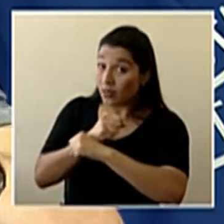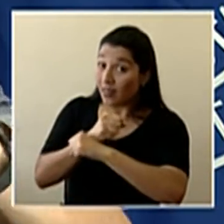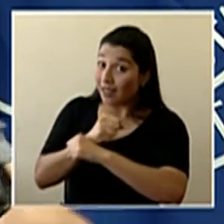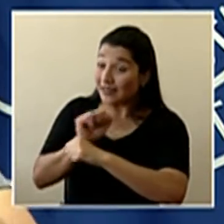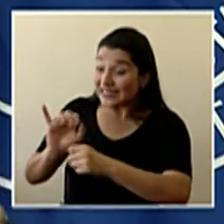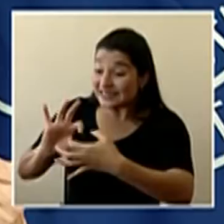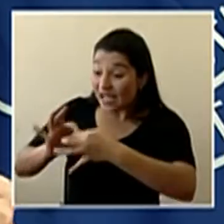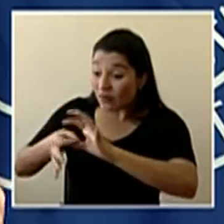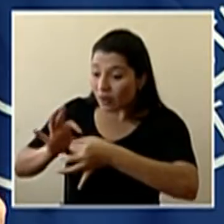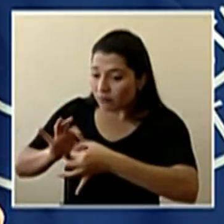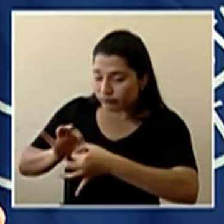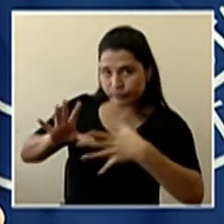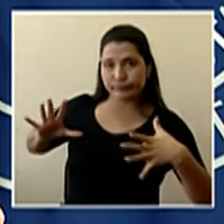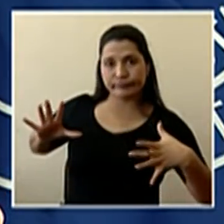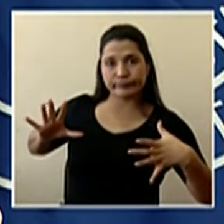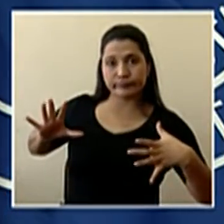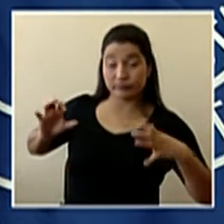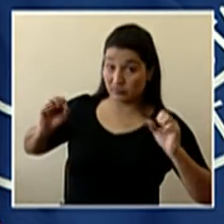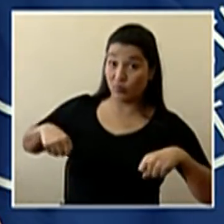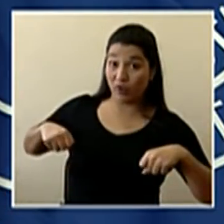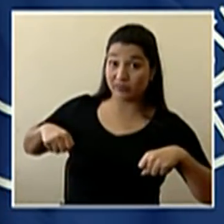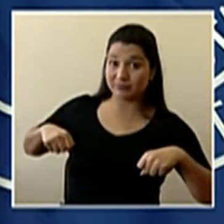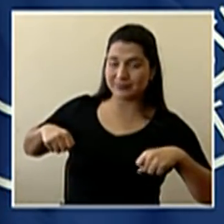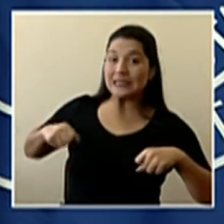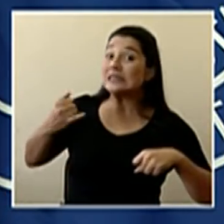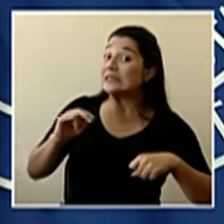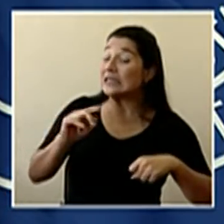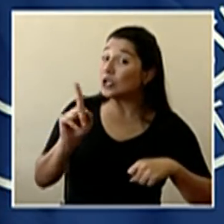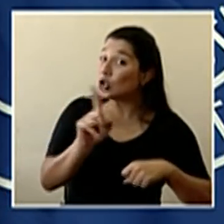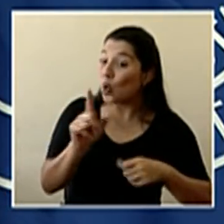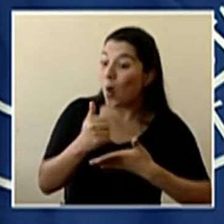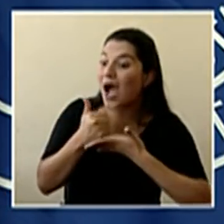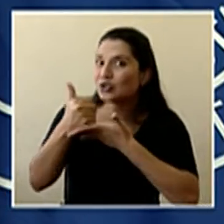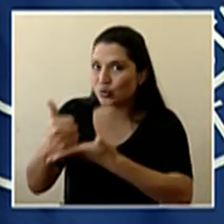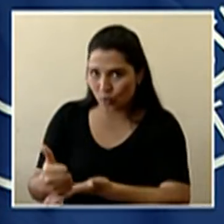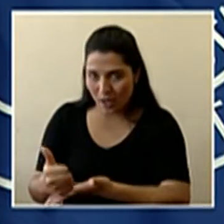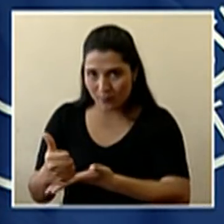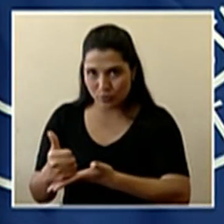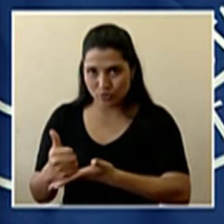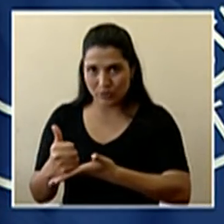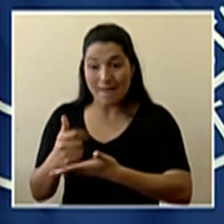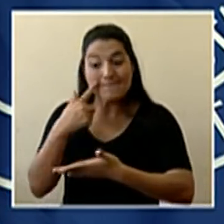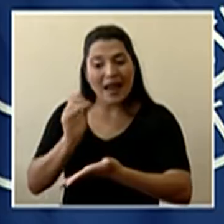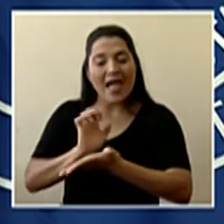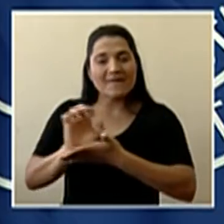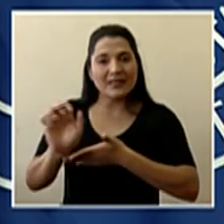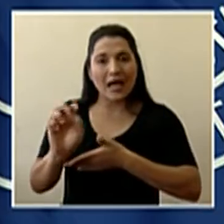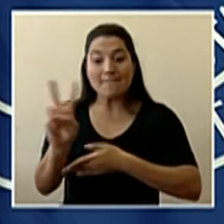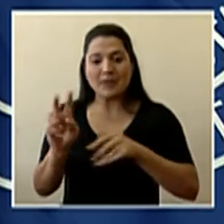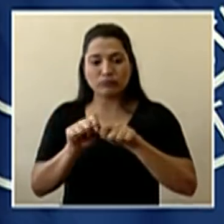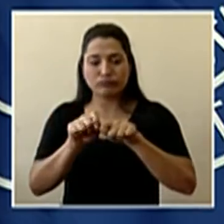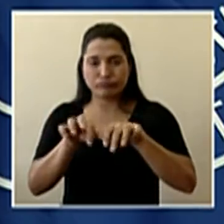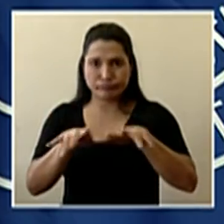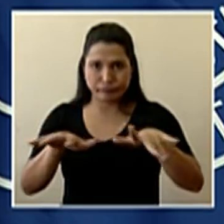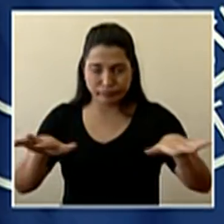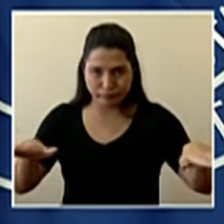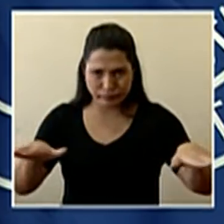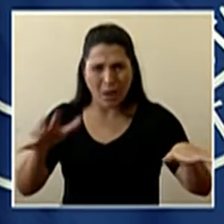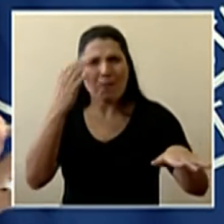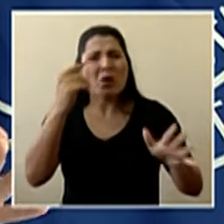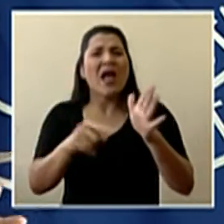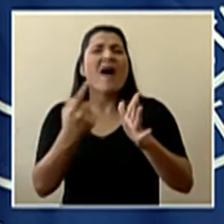no ayudamos todos a que no haya transmisión incrementada. Porque nosotros, como les digo, vamos por un hecho